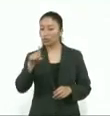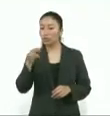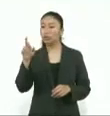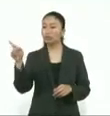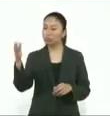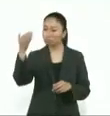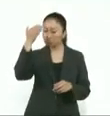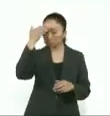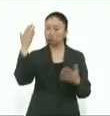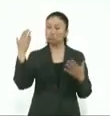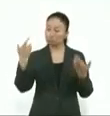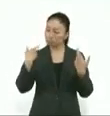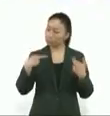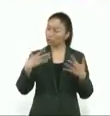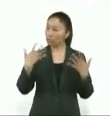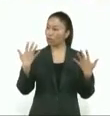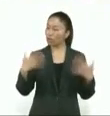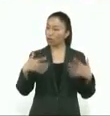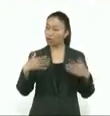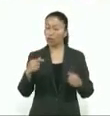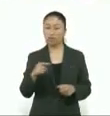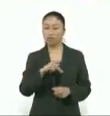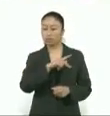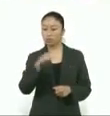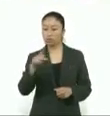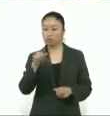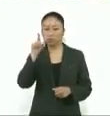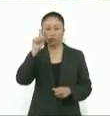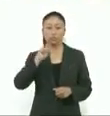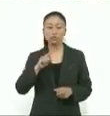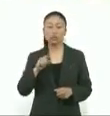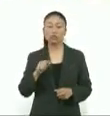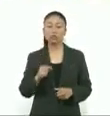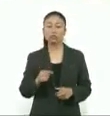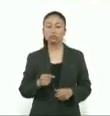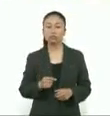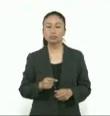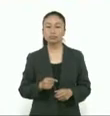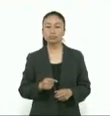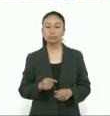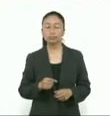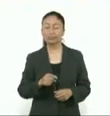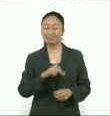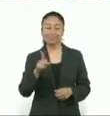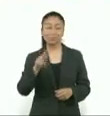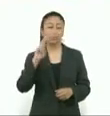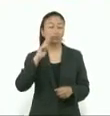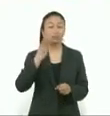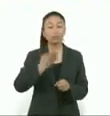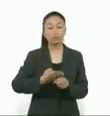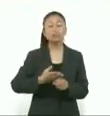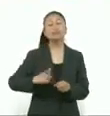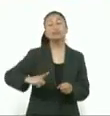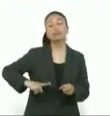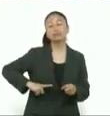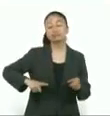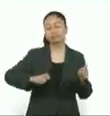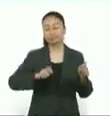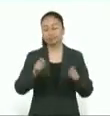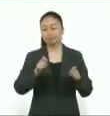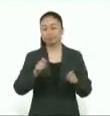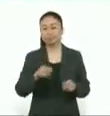asumimos ante todas ellas, como mujeres que tenemos una responsabilidad de gobierno,